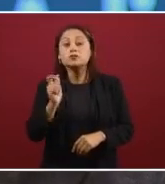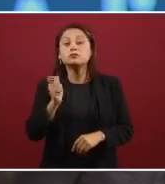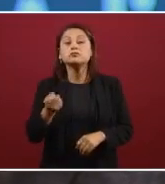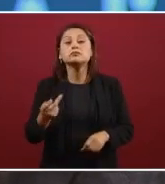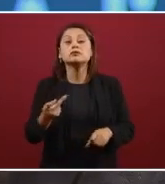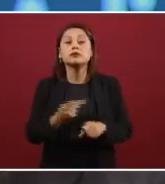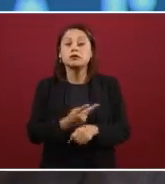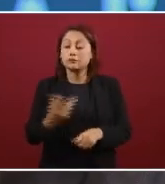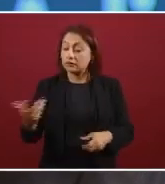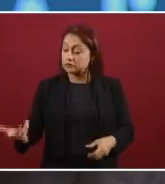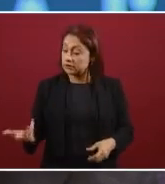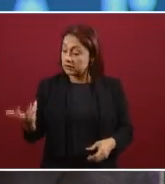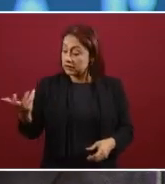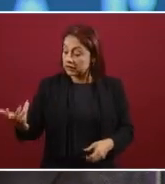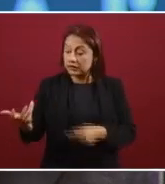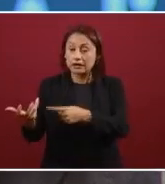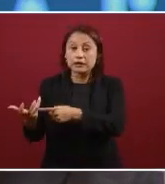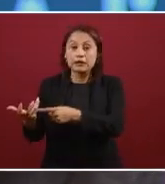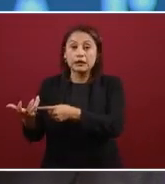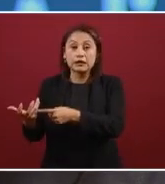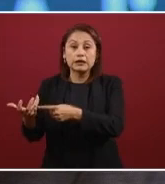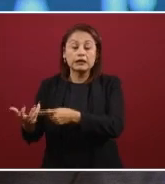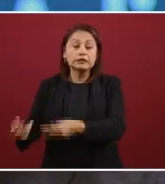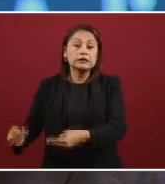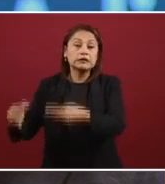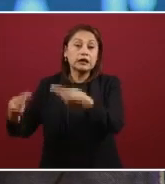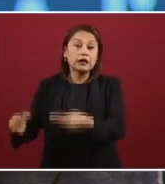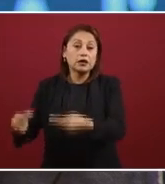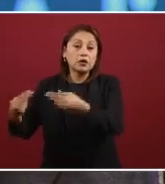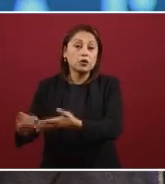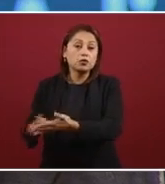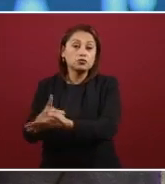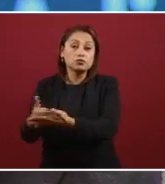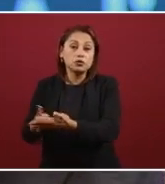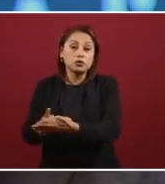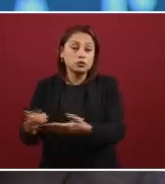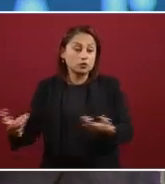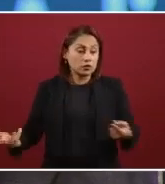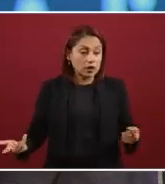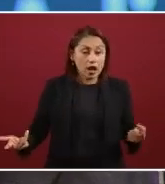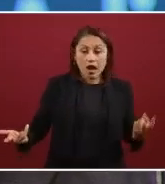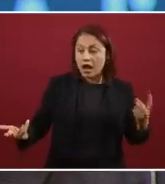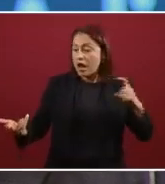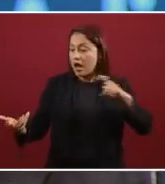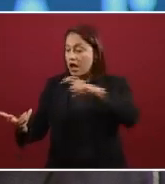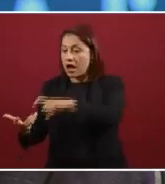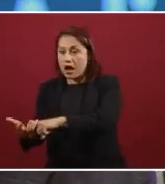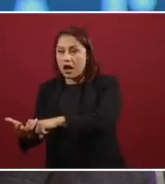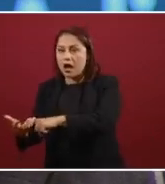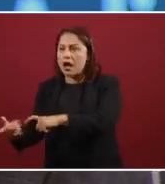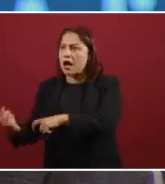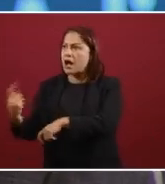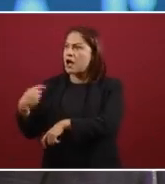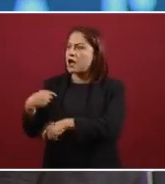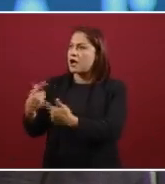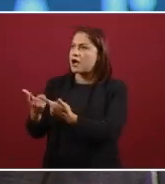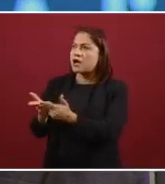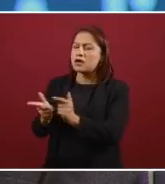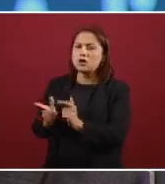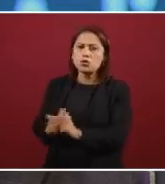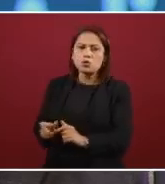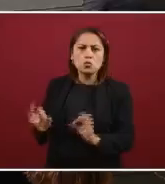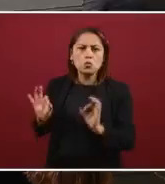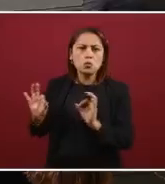actividad delictiva el sentido de pertenencia que no se ha encontrado en las actividades sociales, porque en las